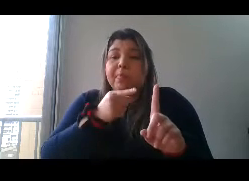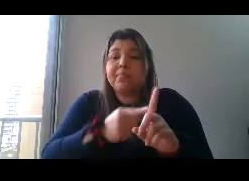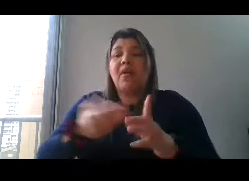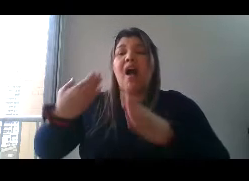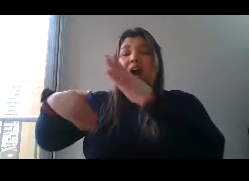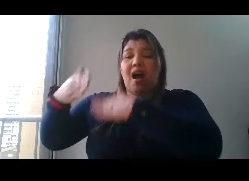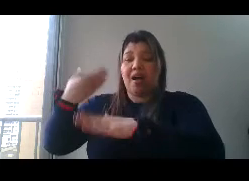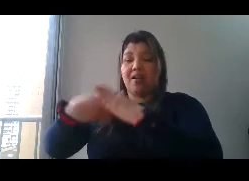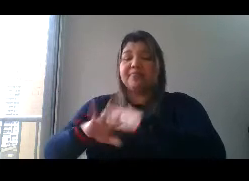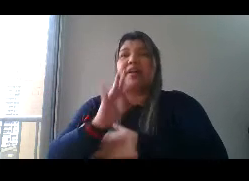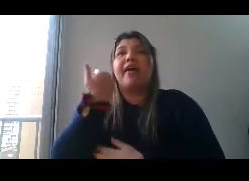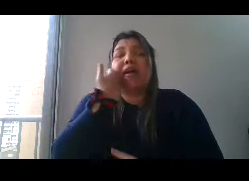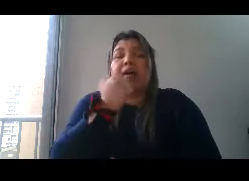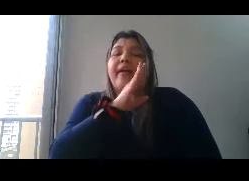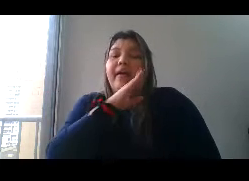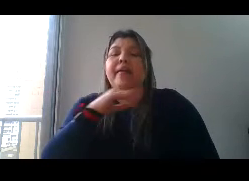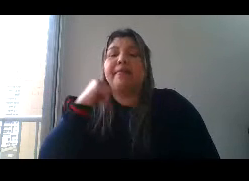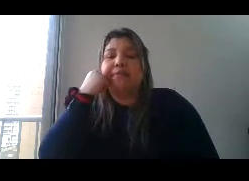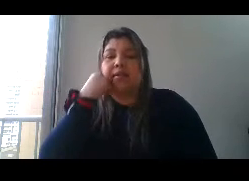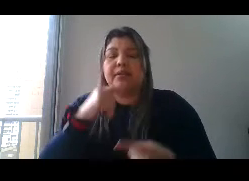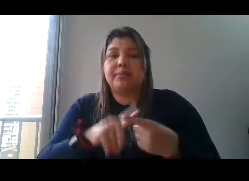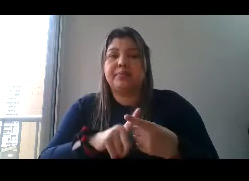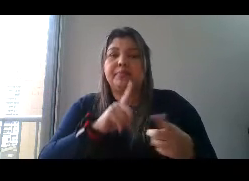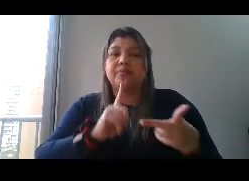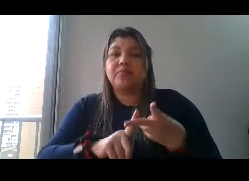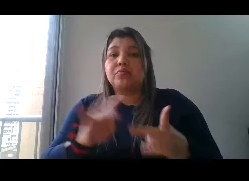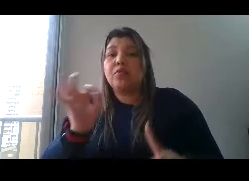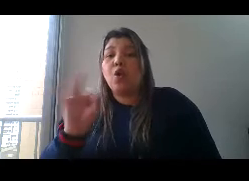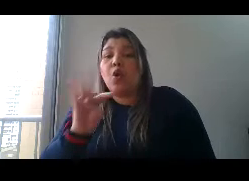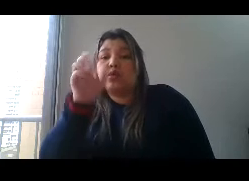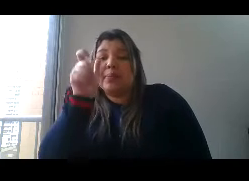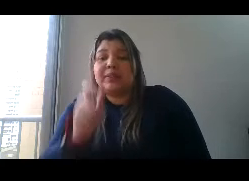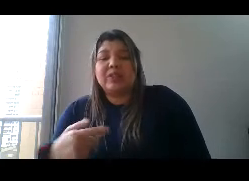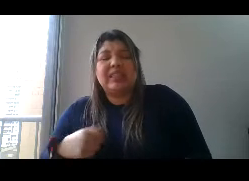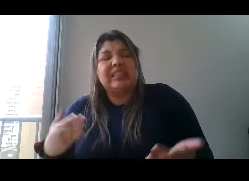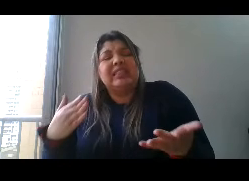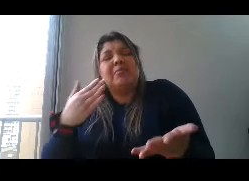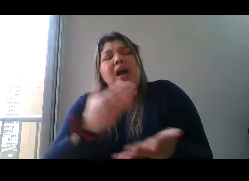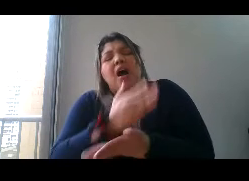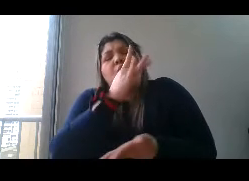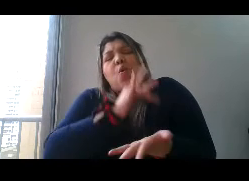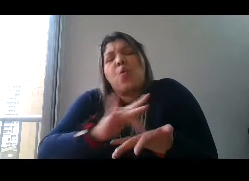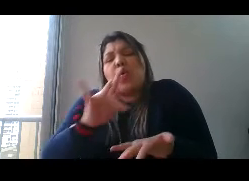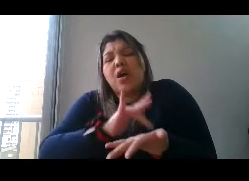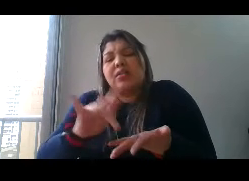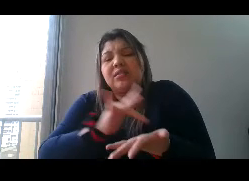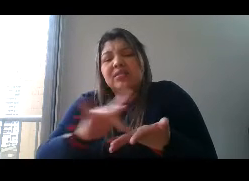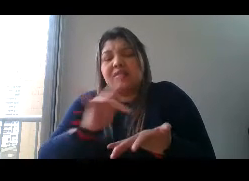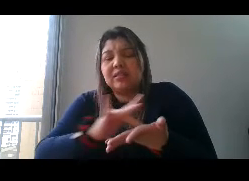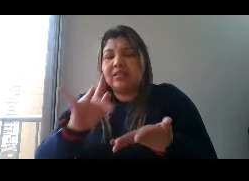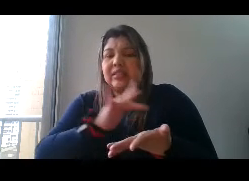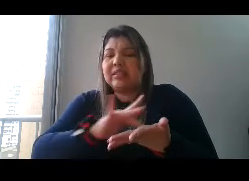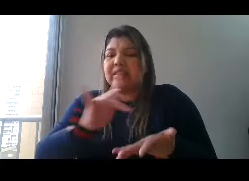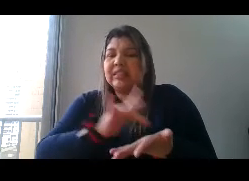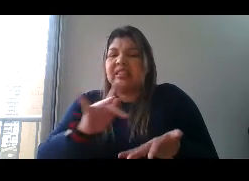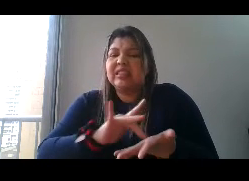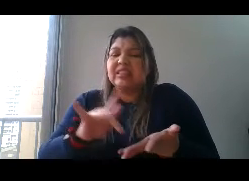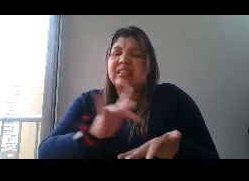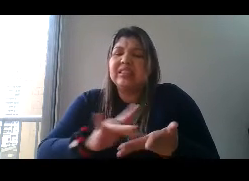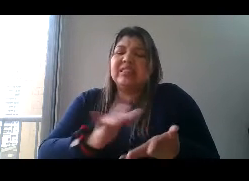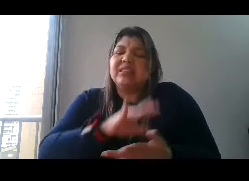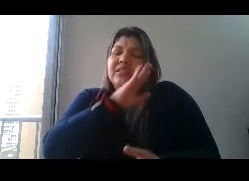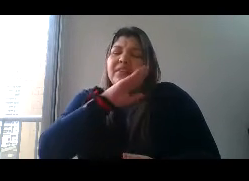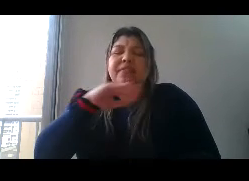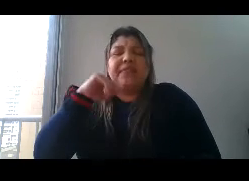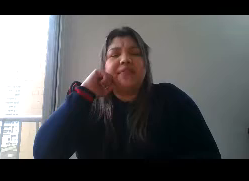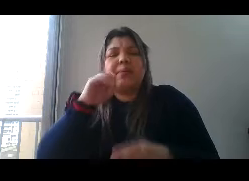¿cierto? O ese paciente que solicitó el servicio de urgencia, que llegó con una enfermedad grave y